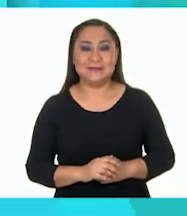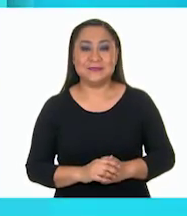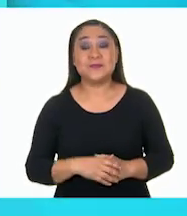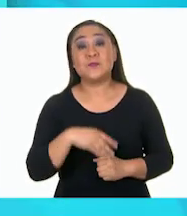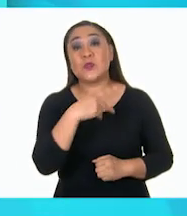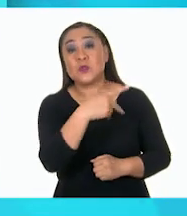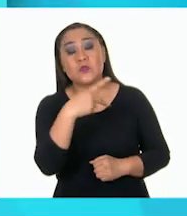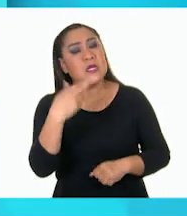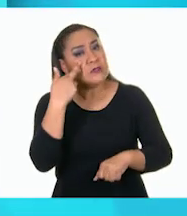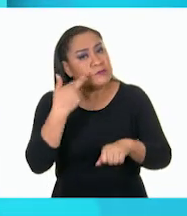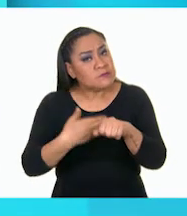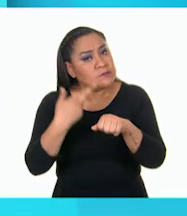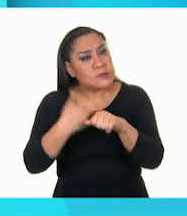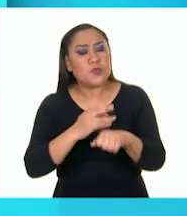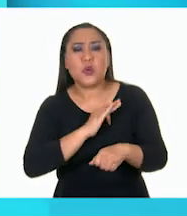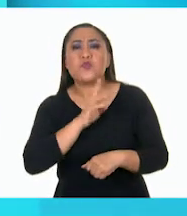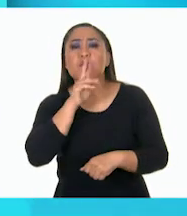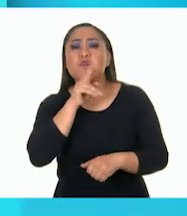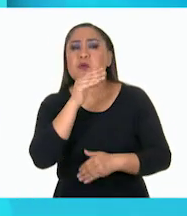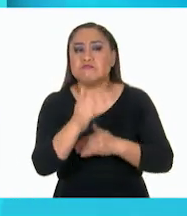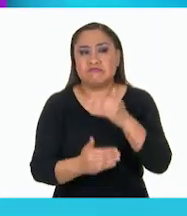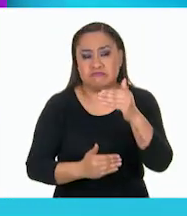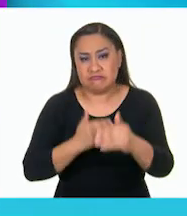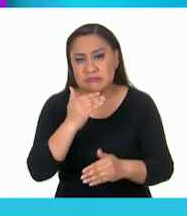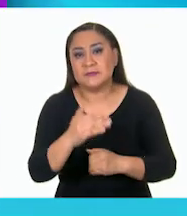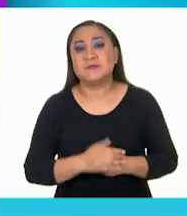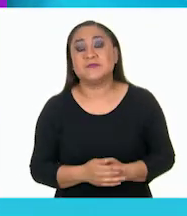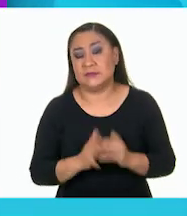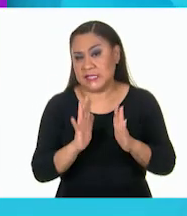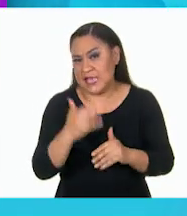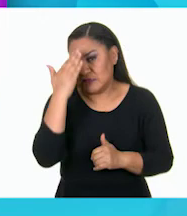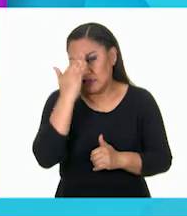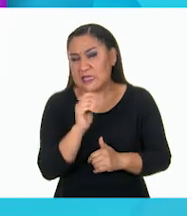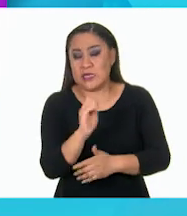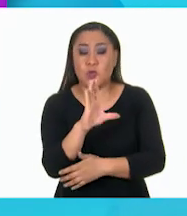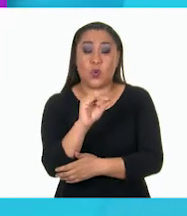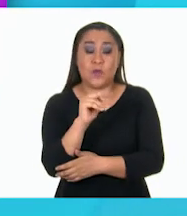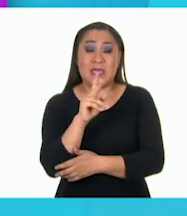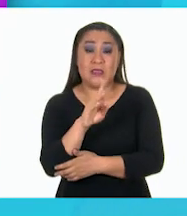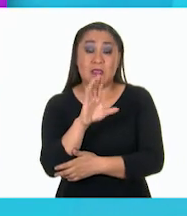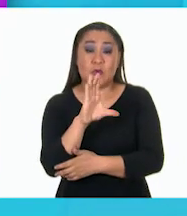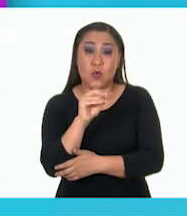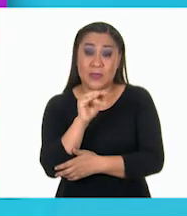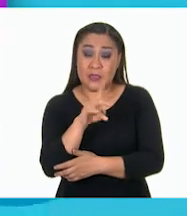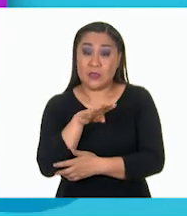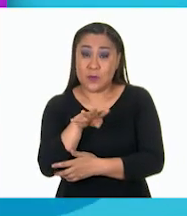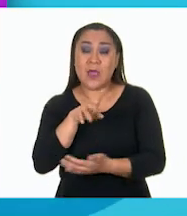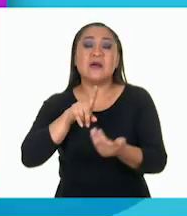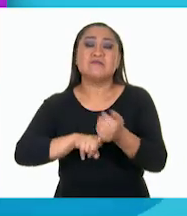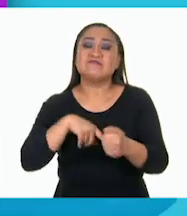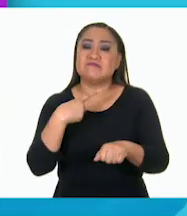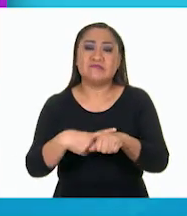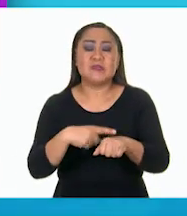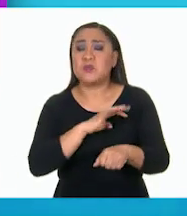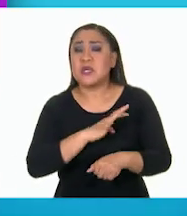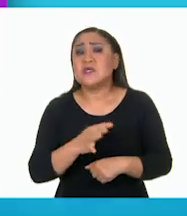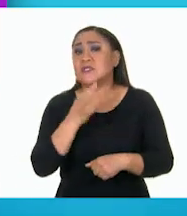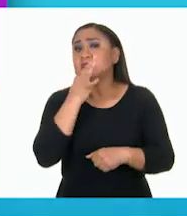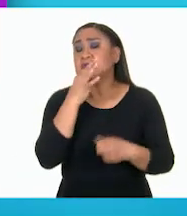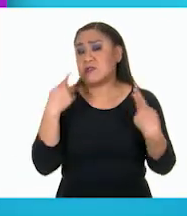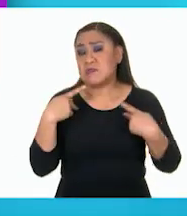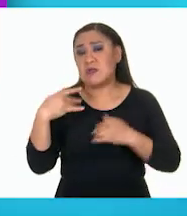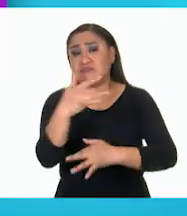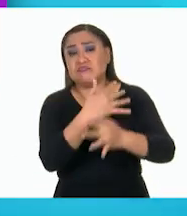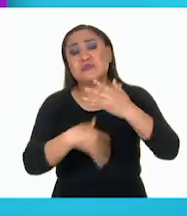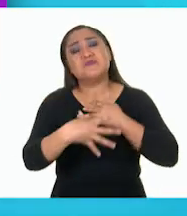Buenas prácticas para seguir adelante. Como todos sabemos, la COVID-19 es una enfermedad que se contagia muy fácilmente entre las